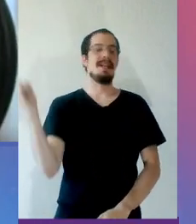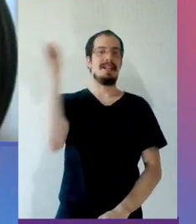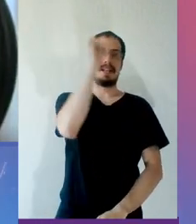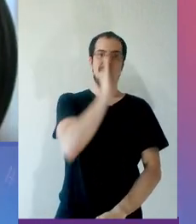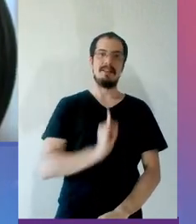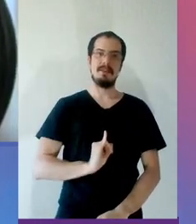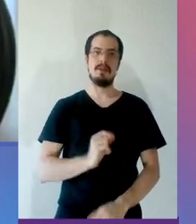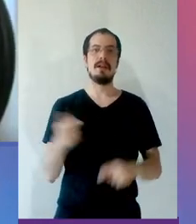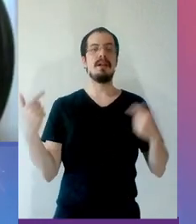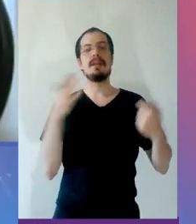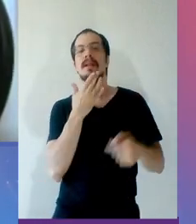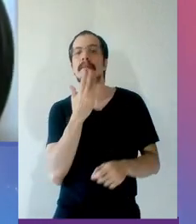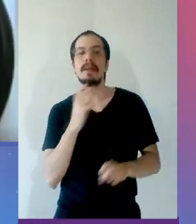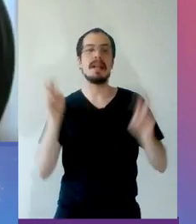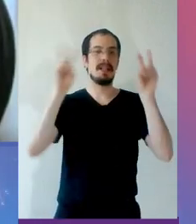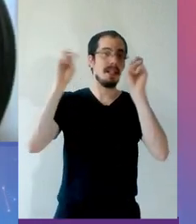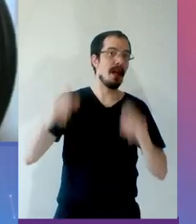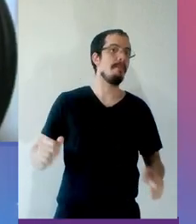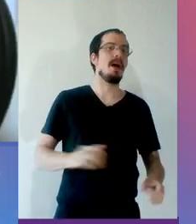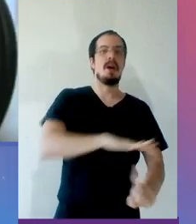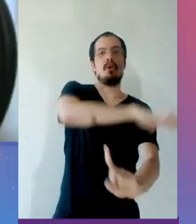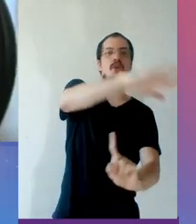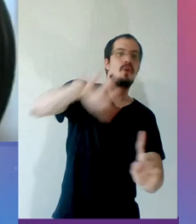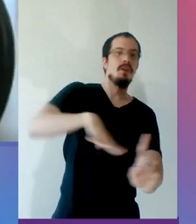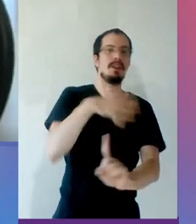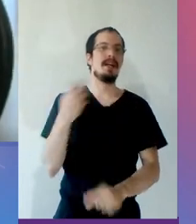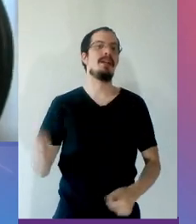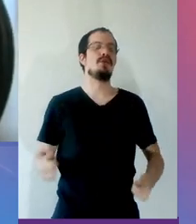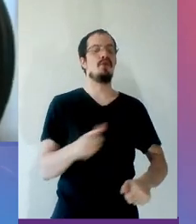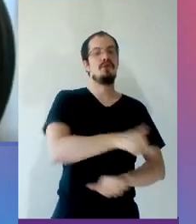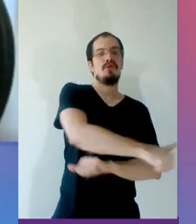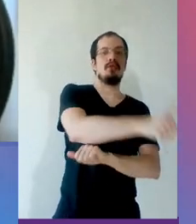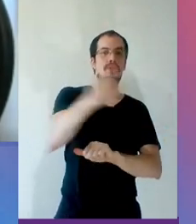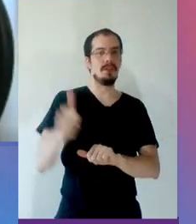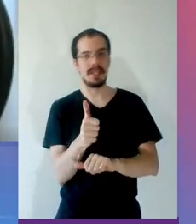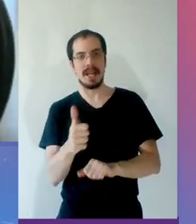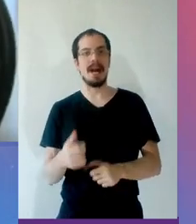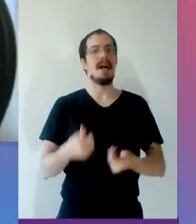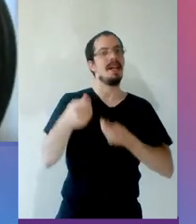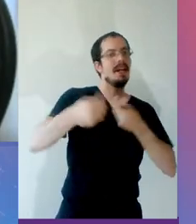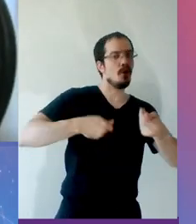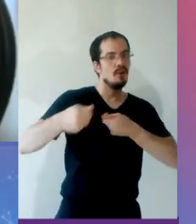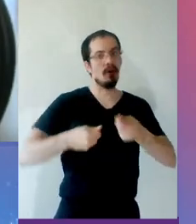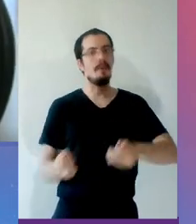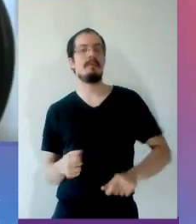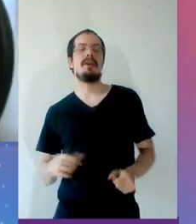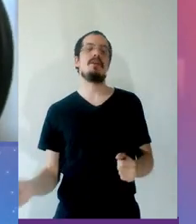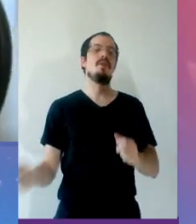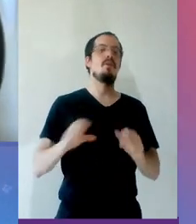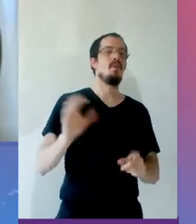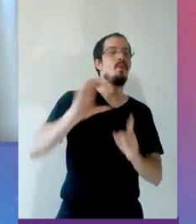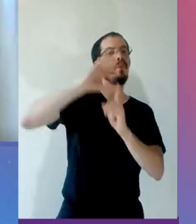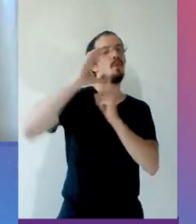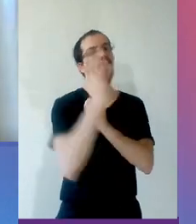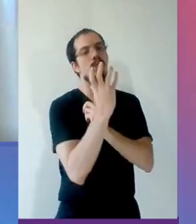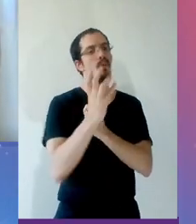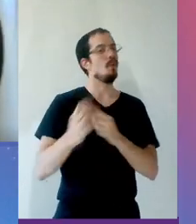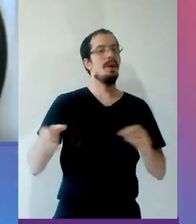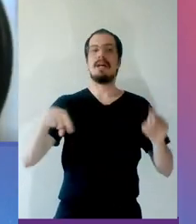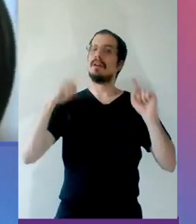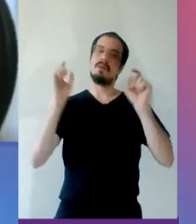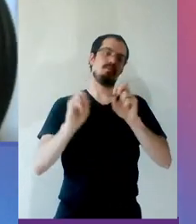social, económico, familiar, cultural, comunitario. Y en ese